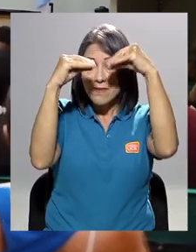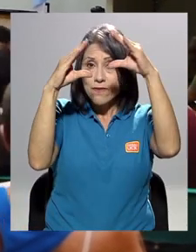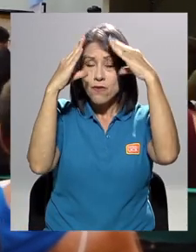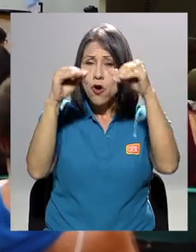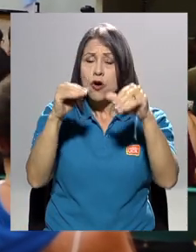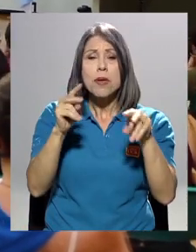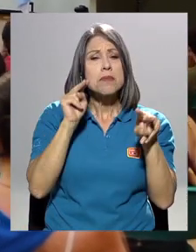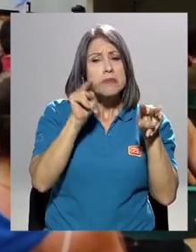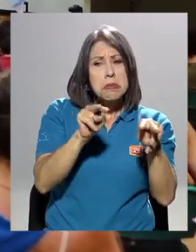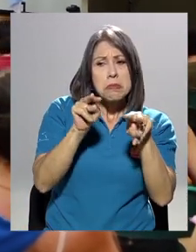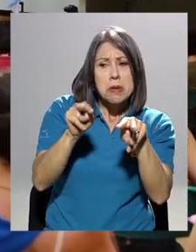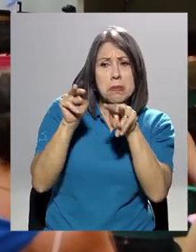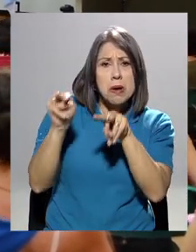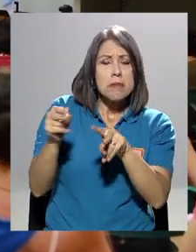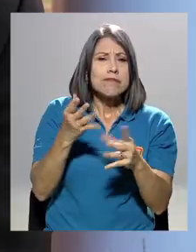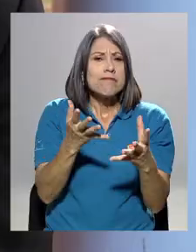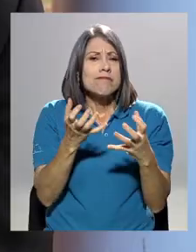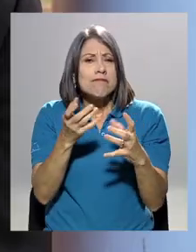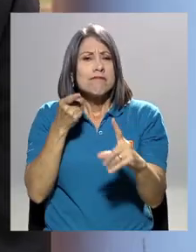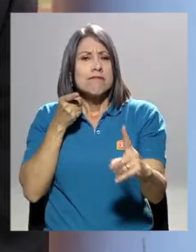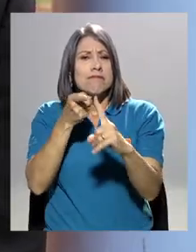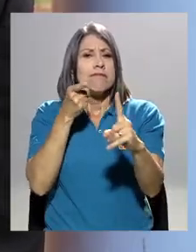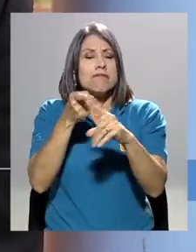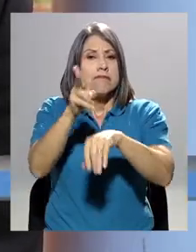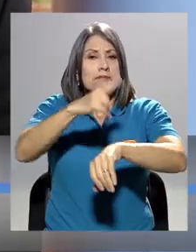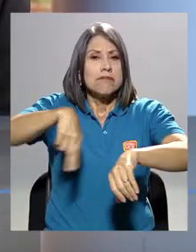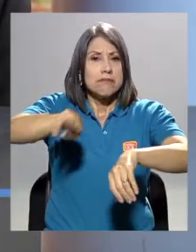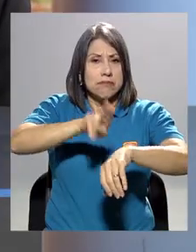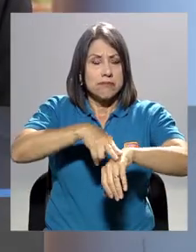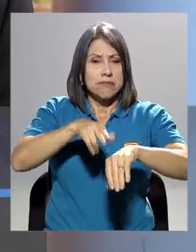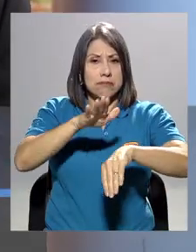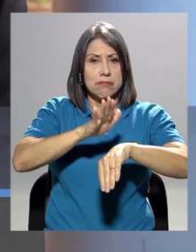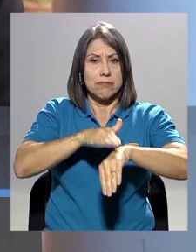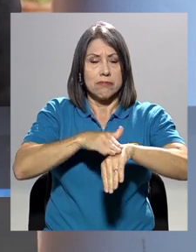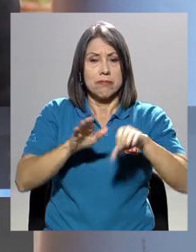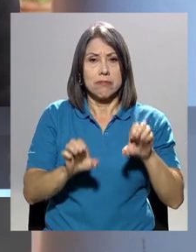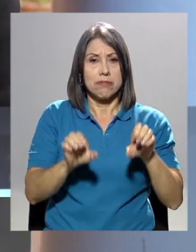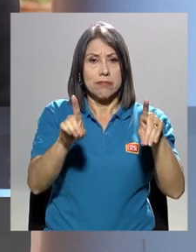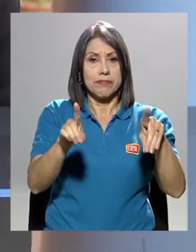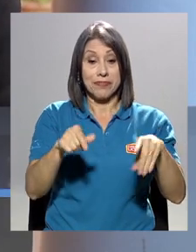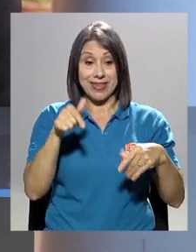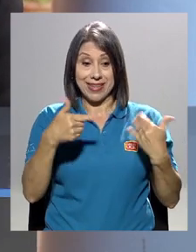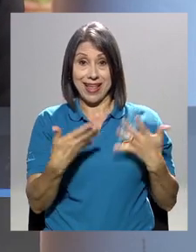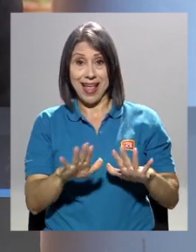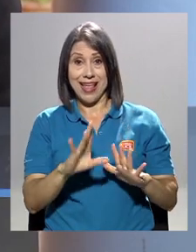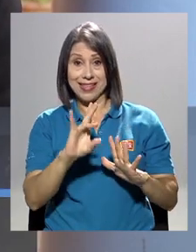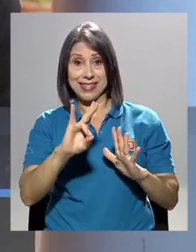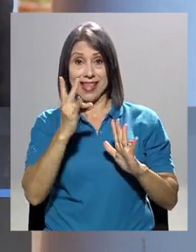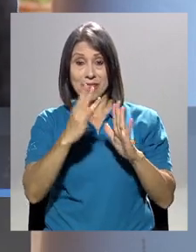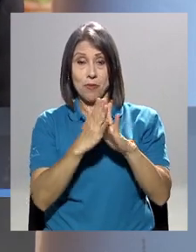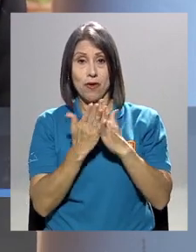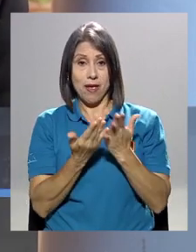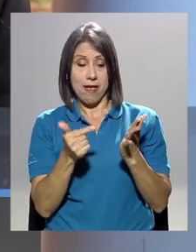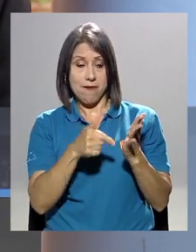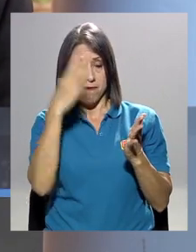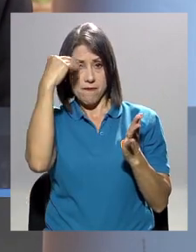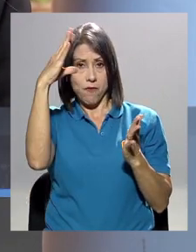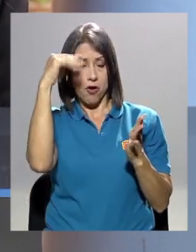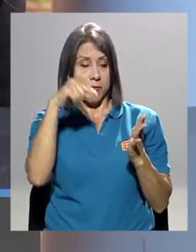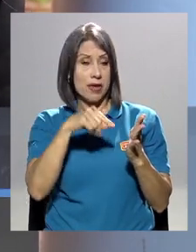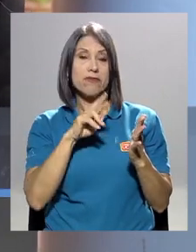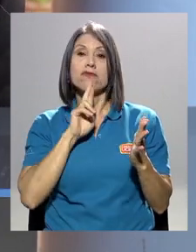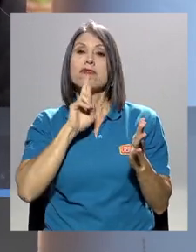las aspiraciones nacionales que el país tiene en educación y pues este séptimo informe, los resultados hacen un